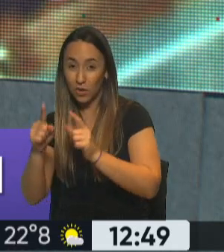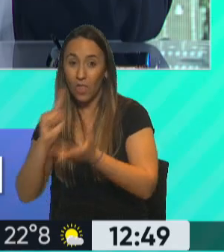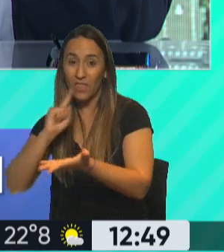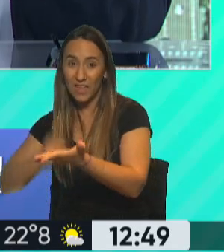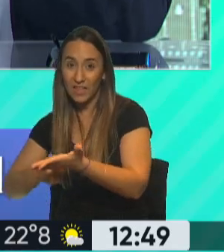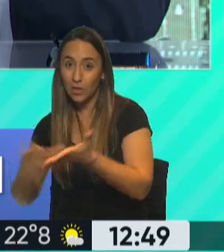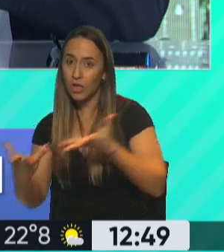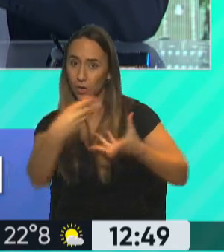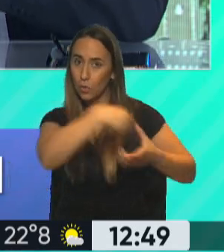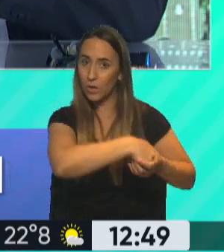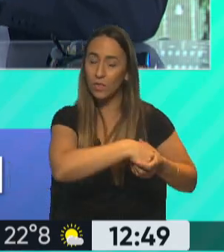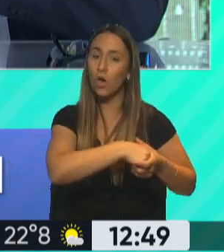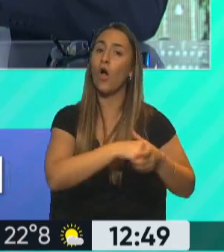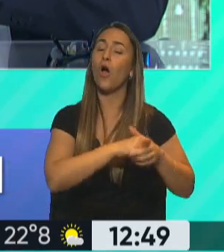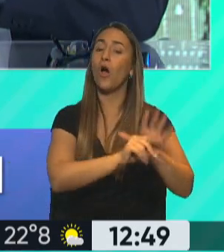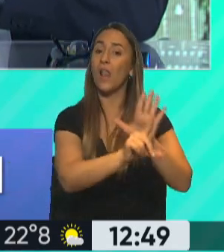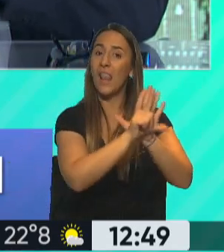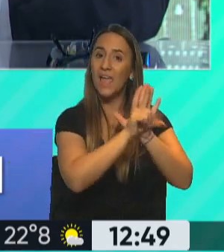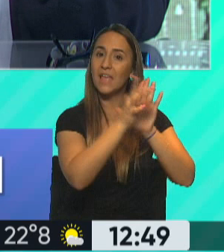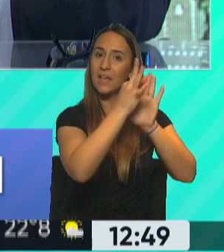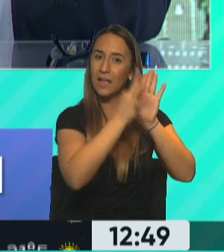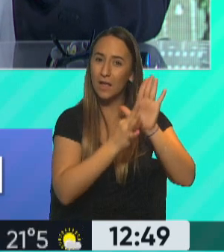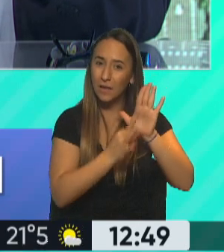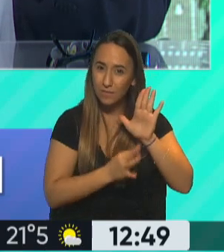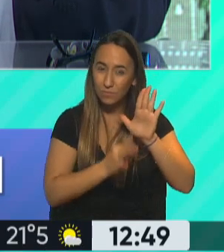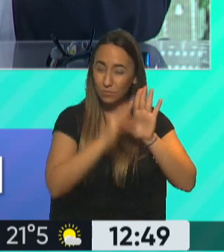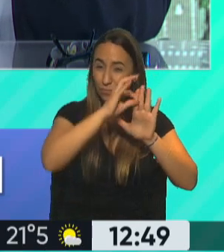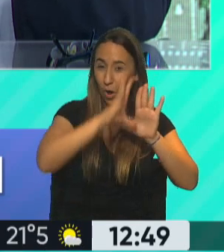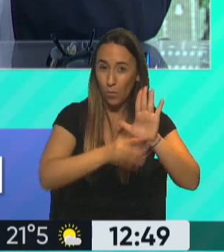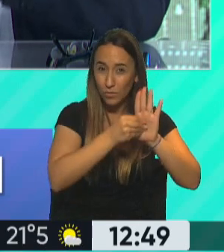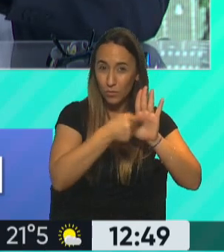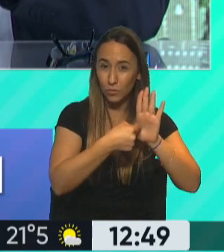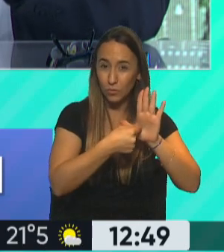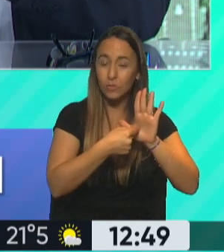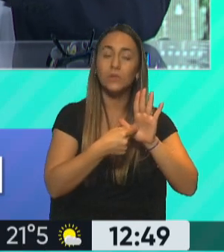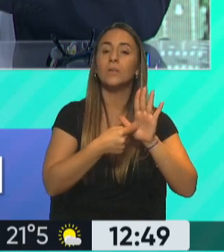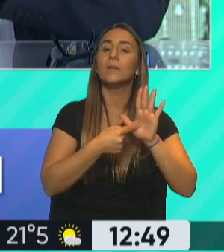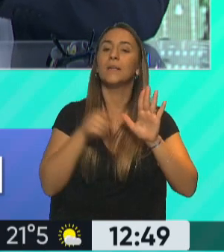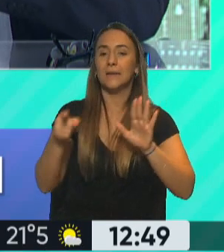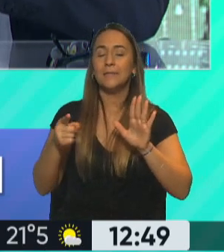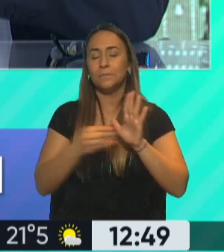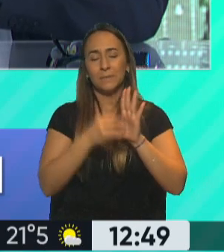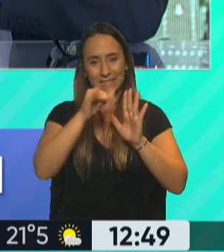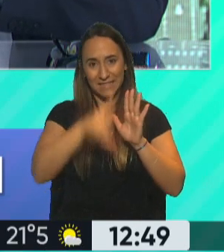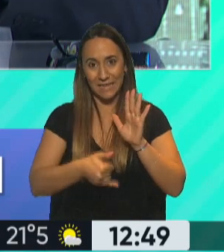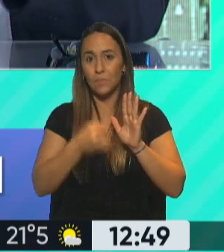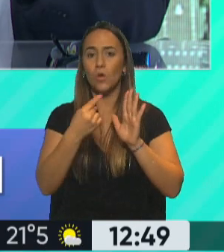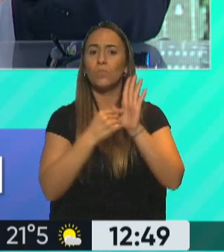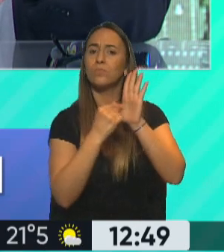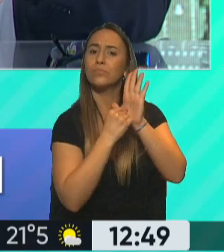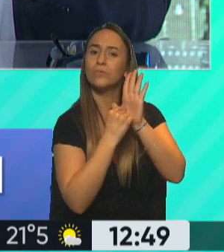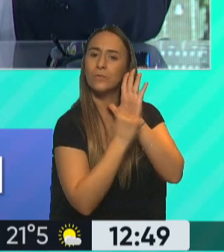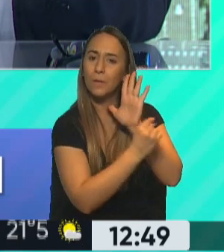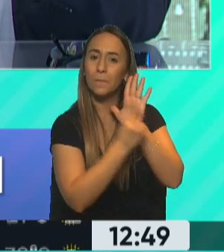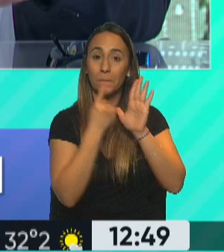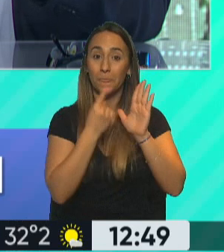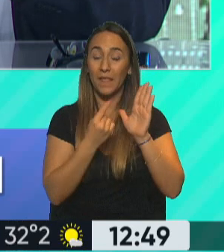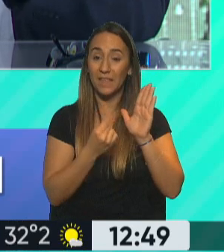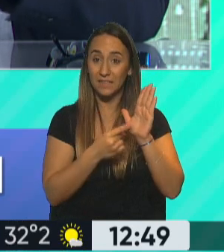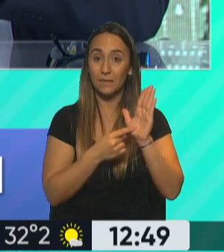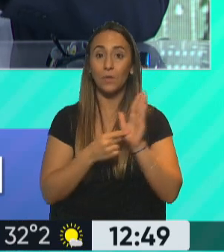está contemplado y hay casi un último artículo donde dice, se ratifica desde el punto de vista parlamentario